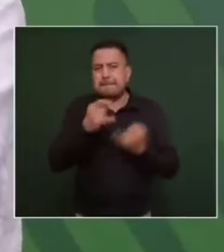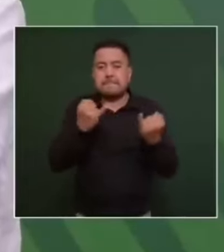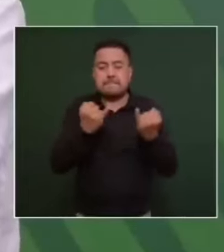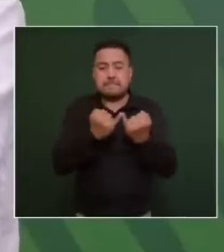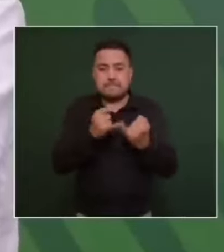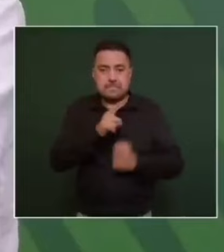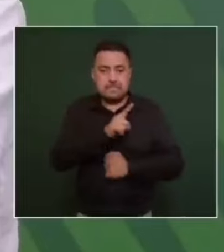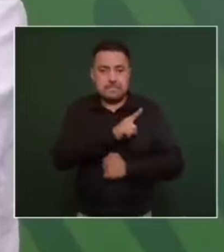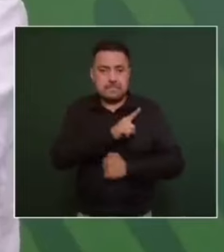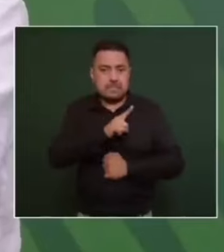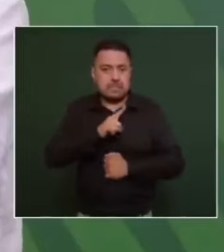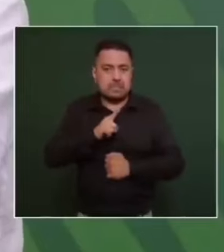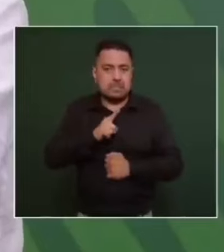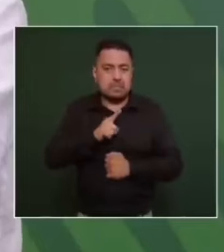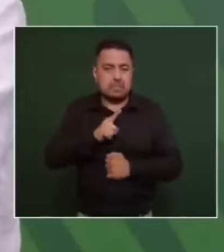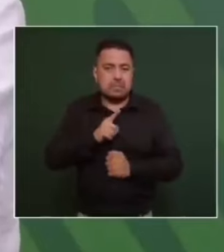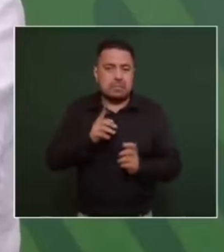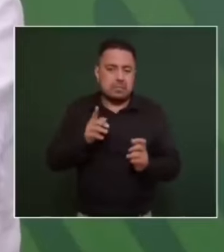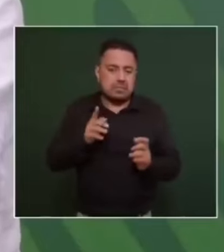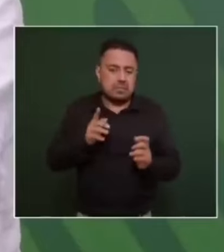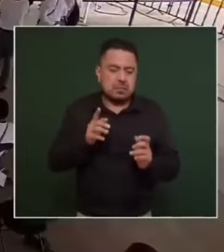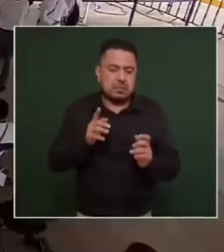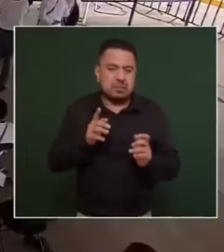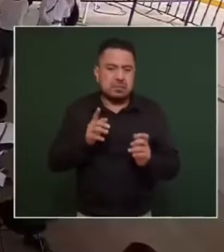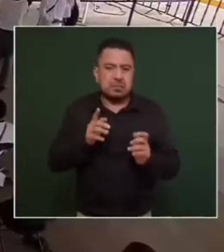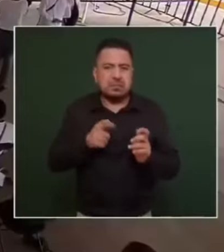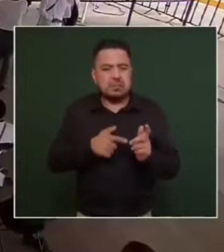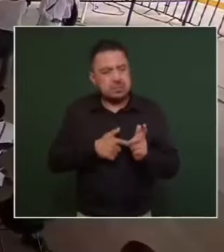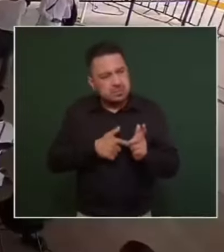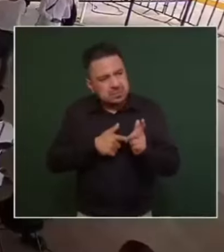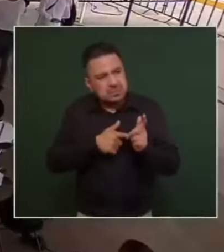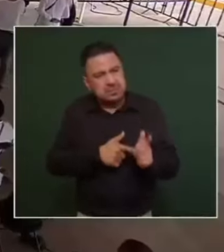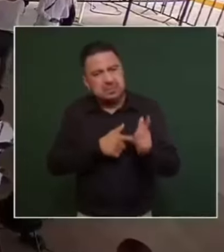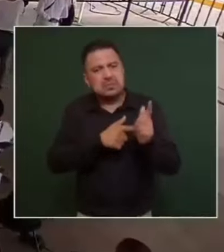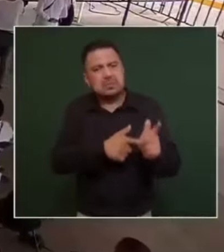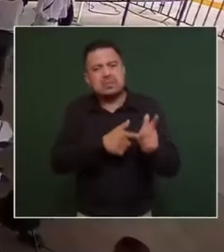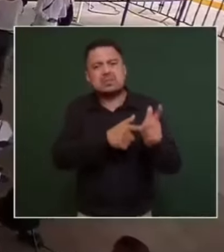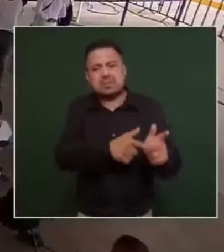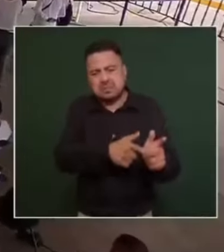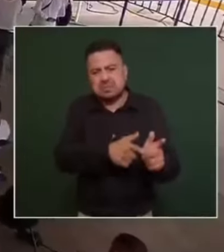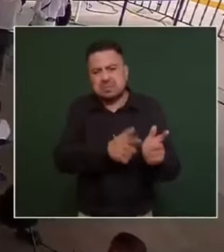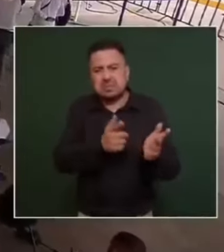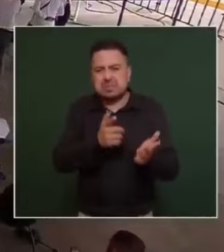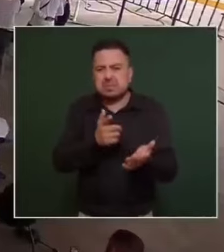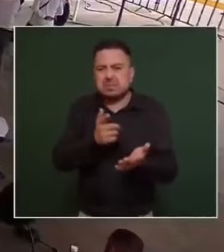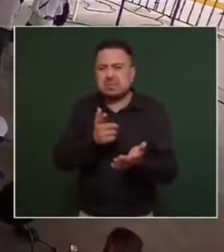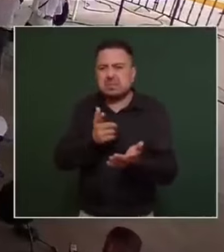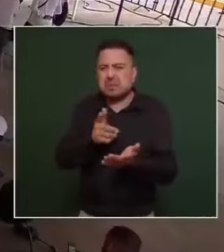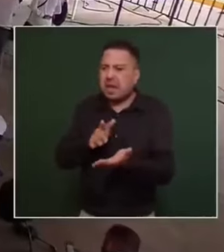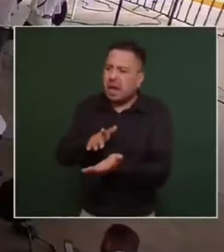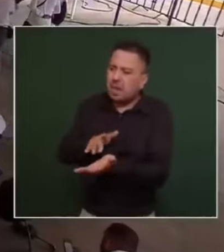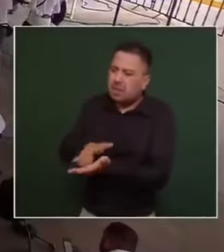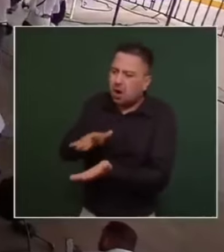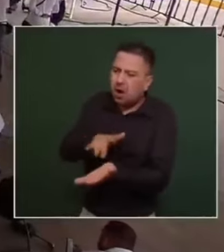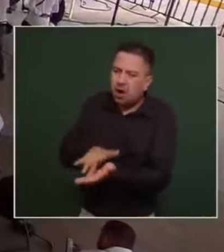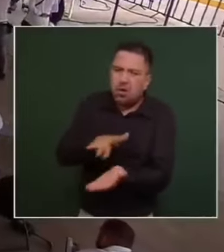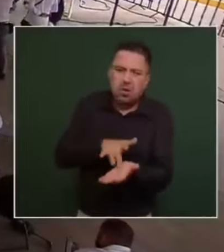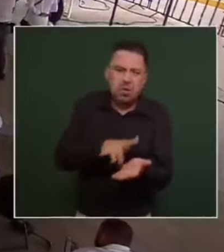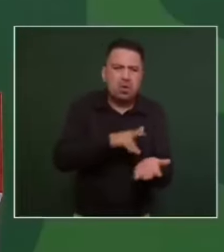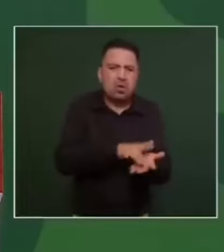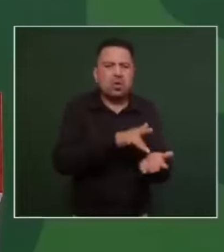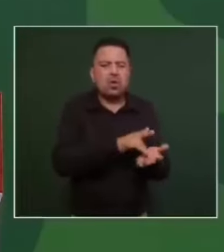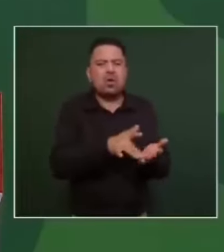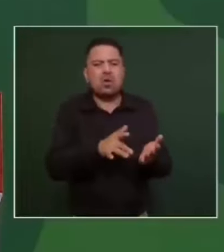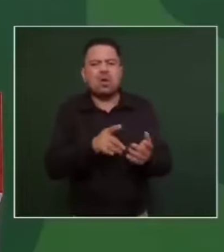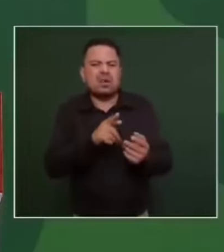cuenta que van a seguir recibiendo esto también con el apoyo